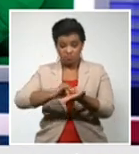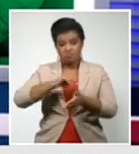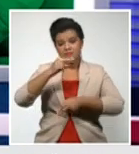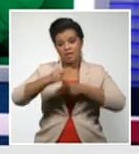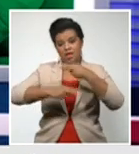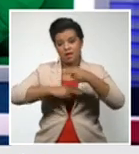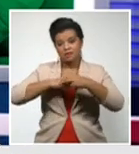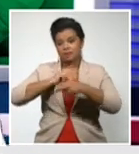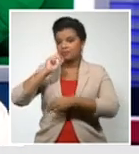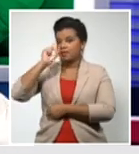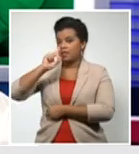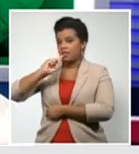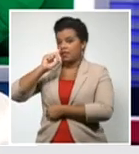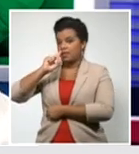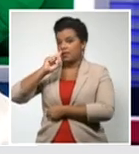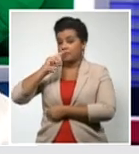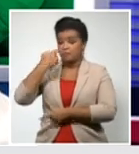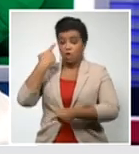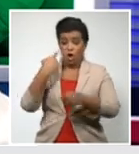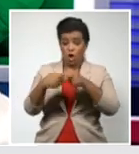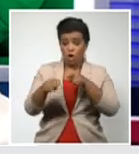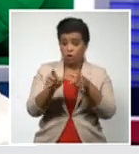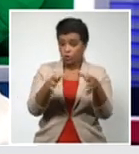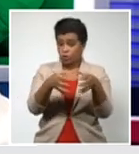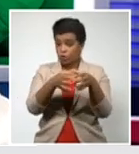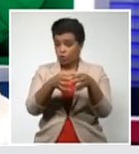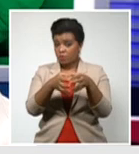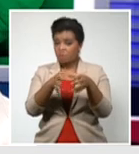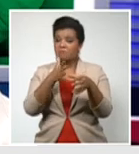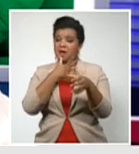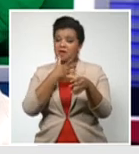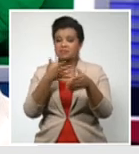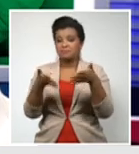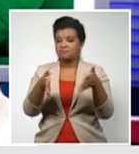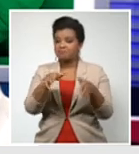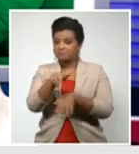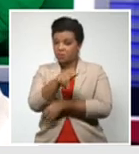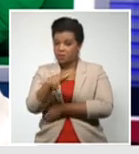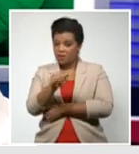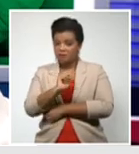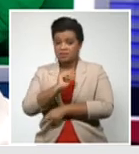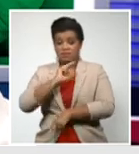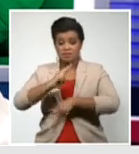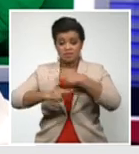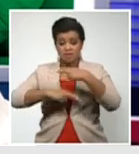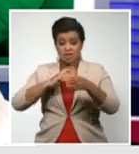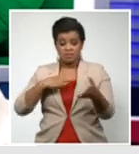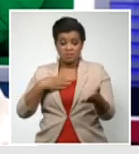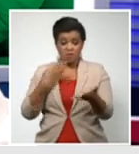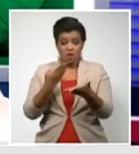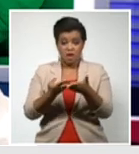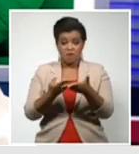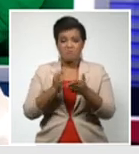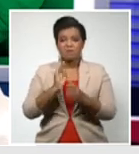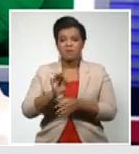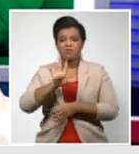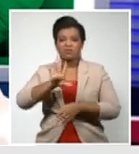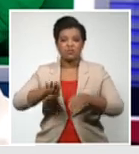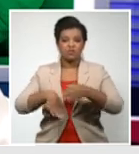ciento, prácticamente similar, pues se hace en la muestra que se toma al 5.º